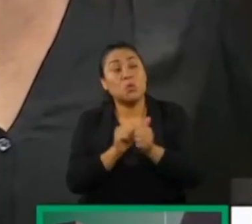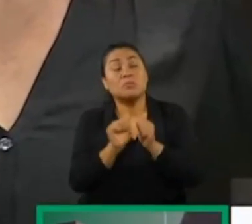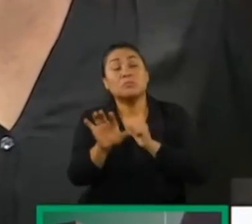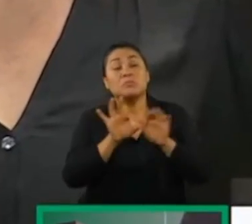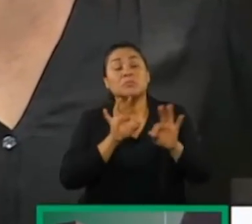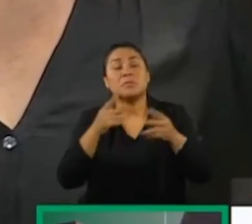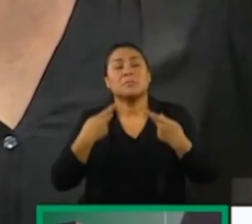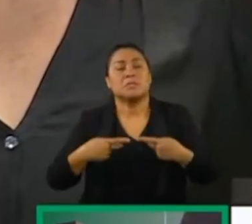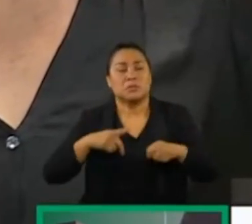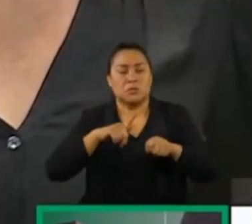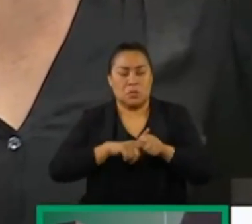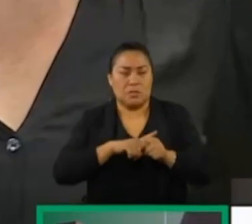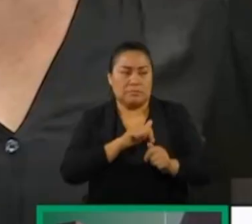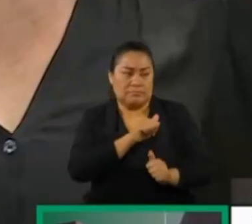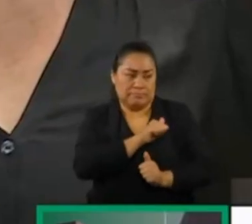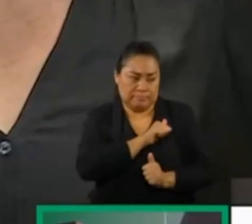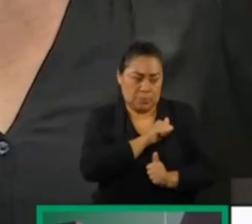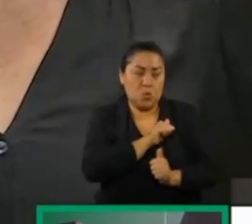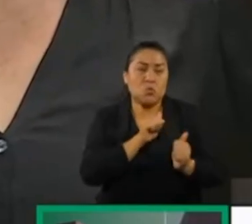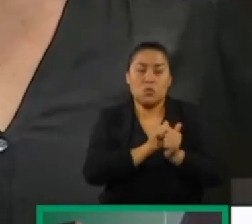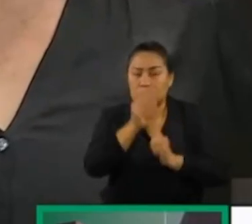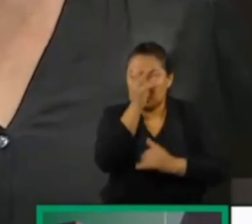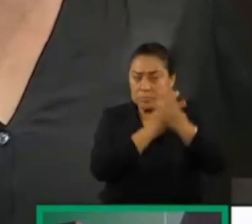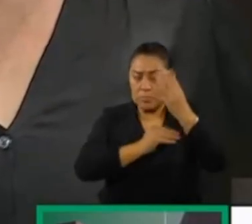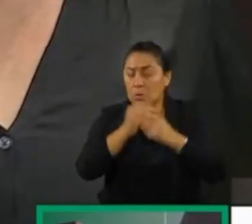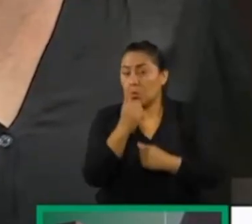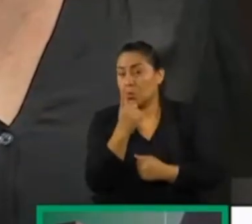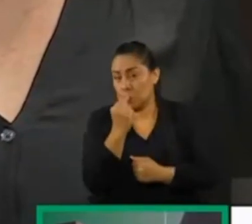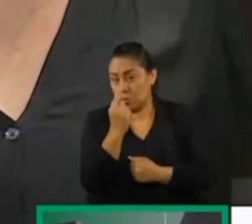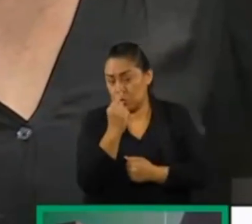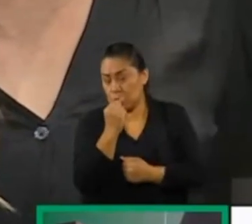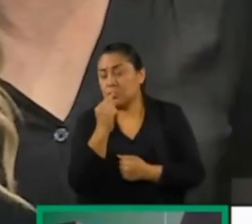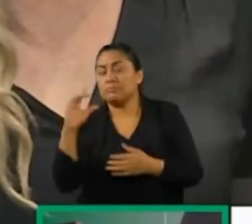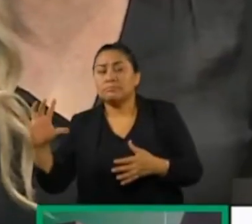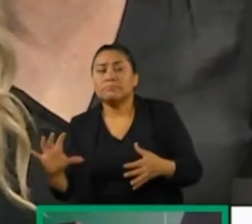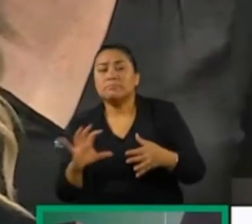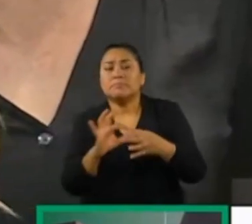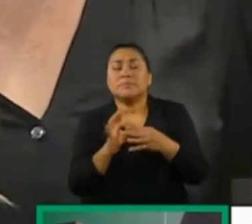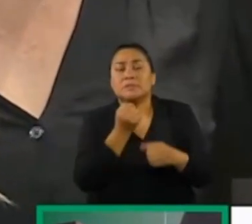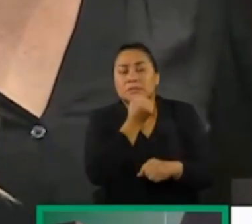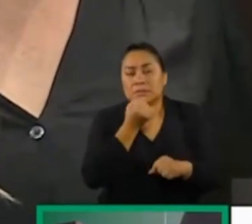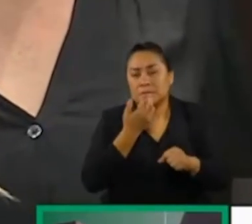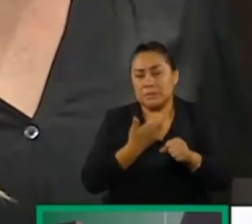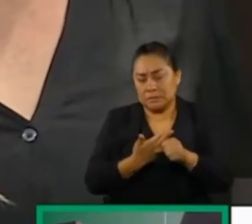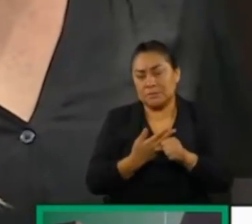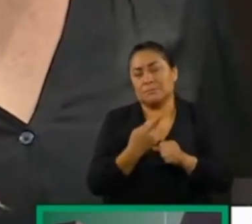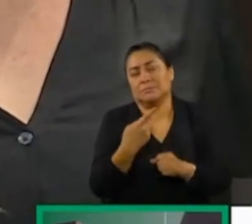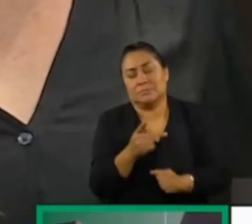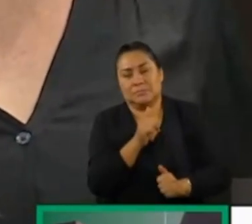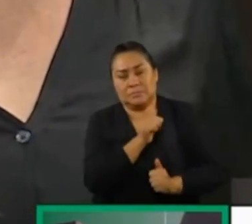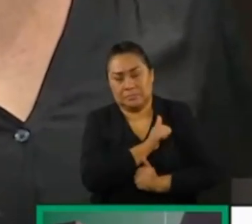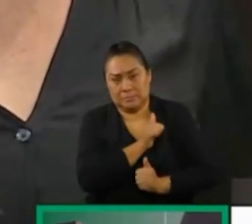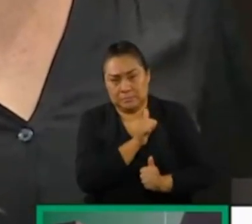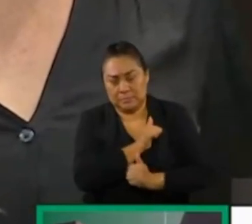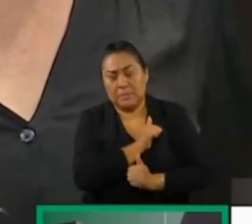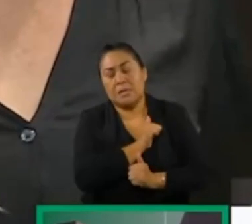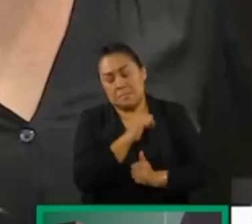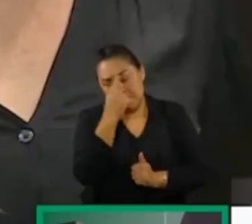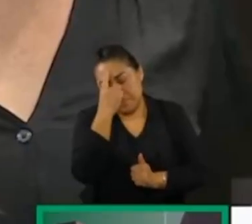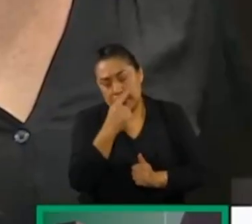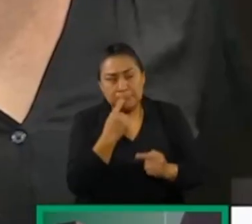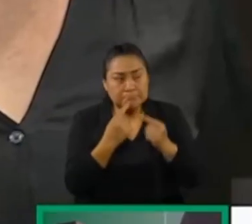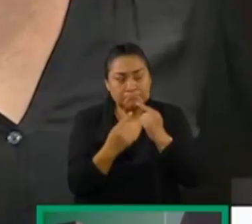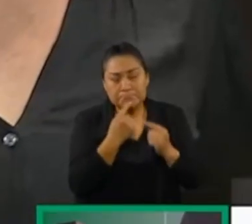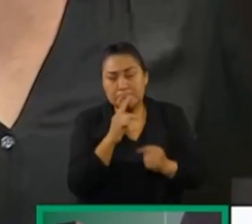personal militar con formación policial dependiente de la Secretaría del Ramo de Defensa Nacional para ejecutar la